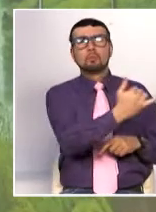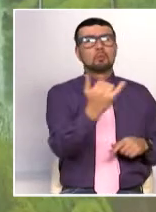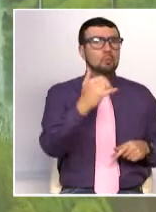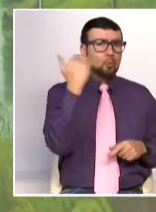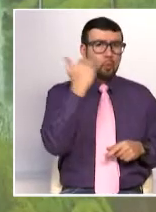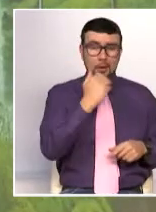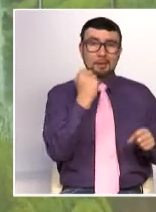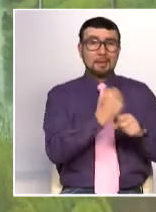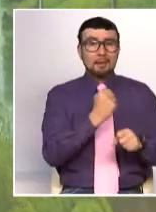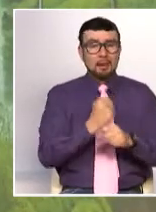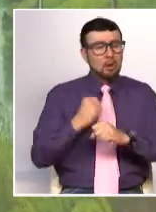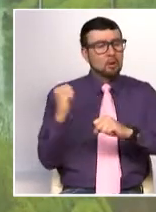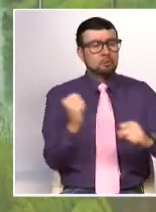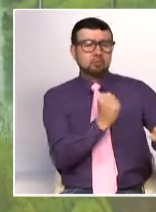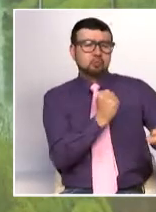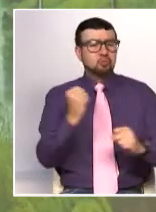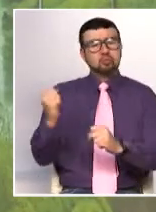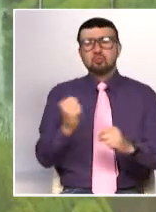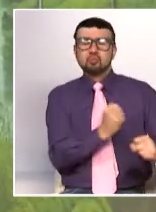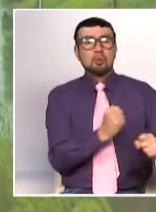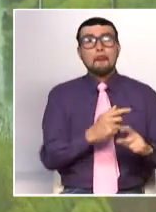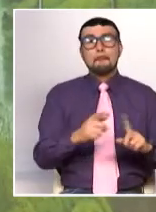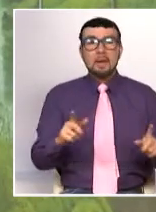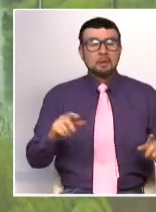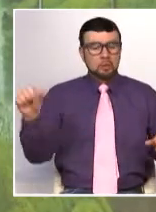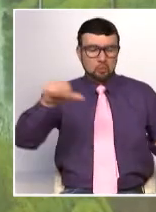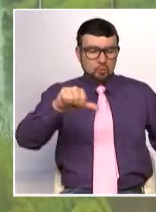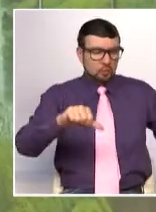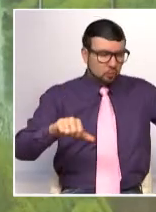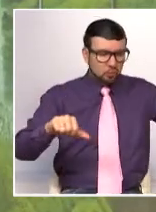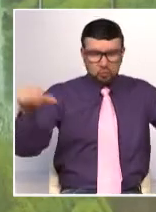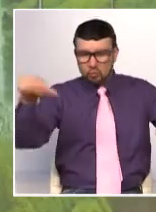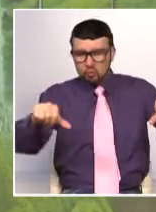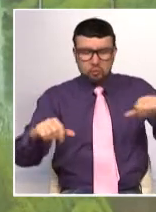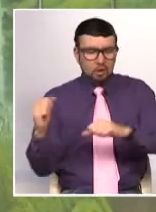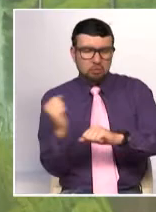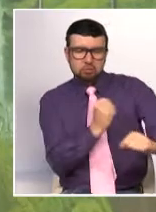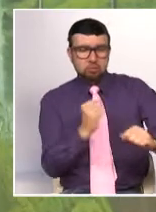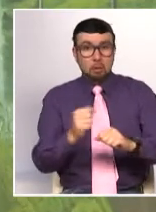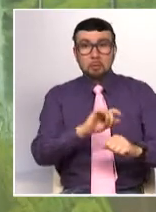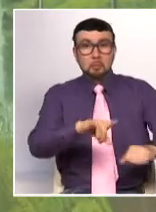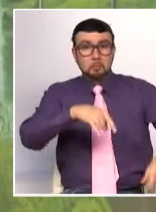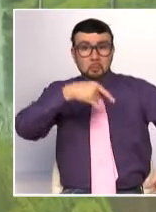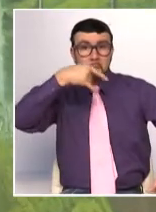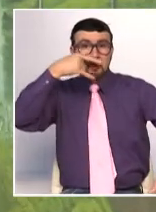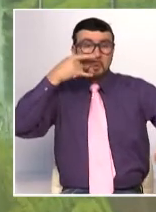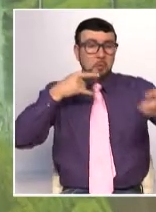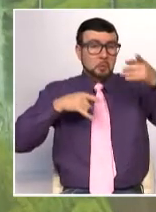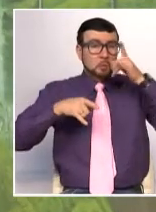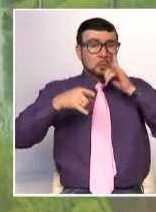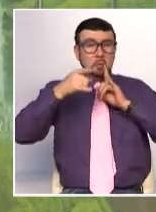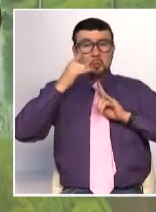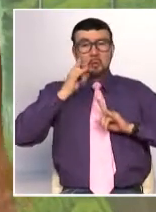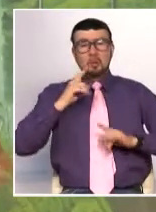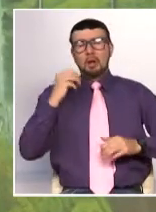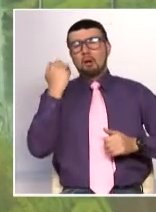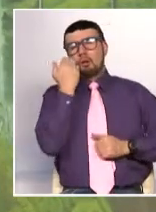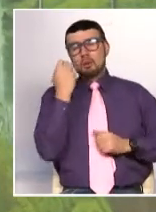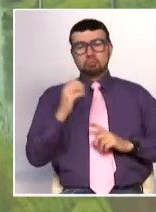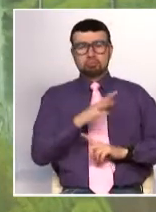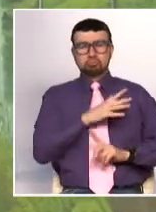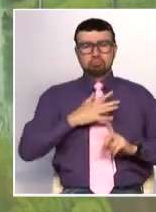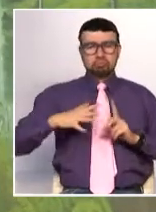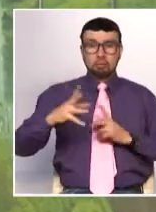se consideran como un riesgo laboral y que realmente hacen parte del contexto de intoxicación crónica digamos que tenemos que hacer como un